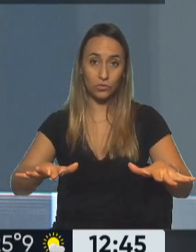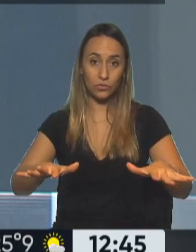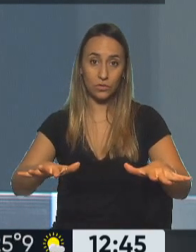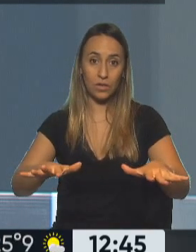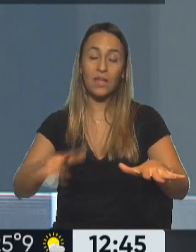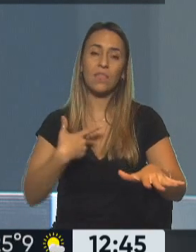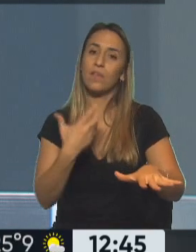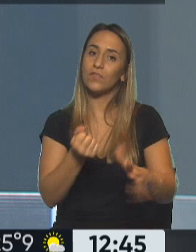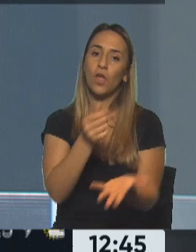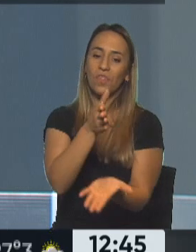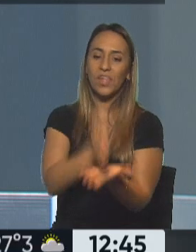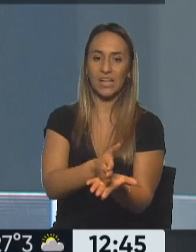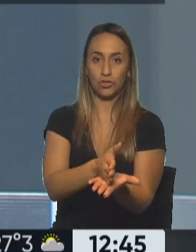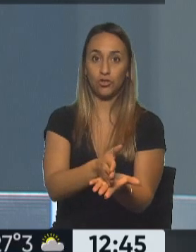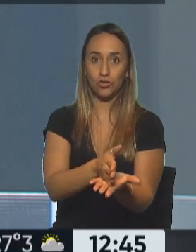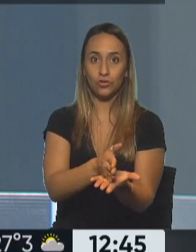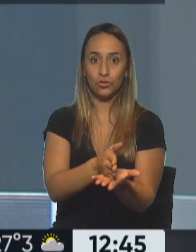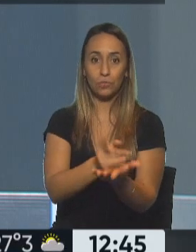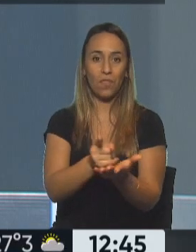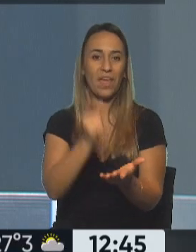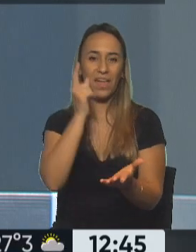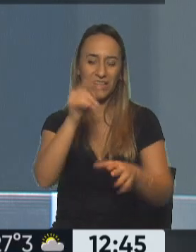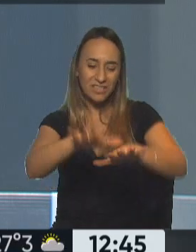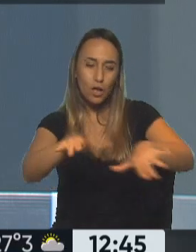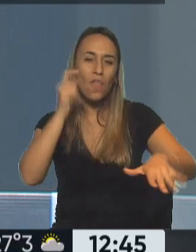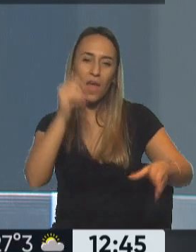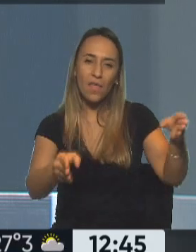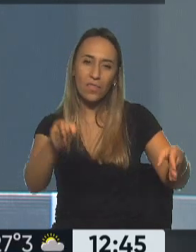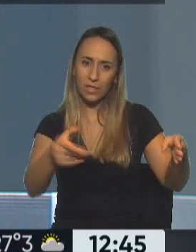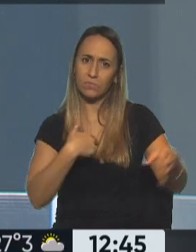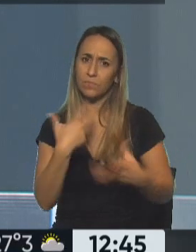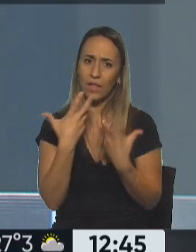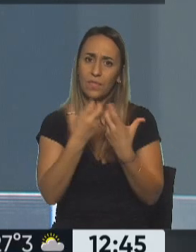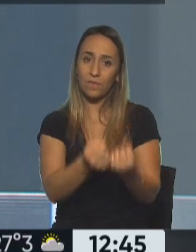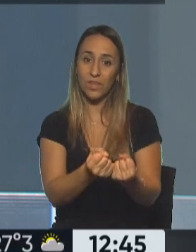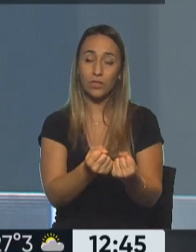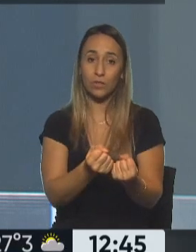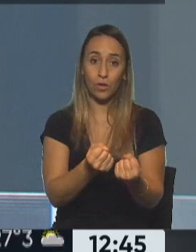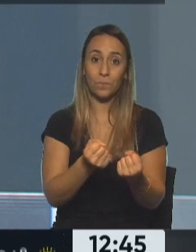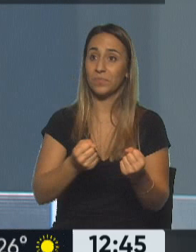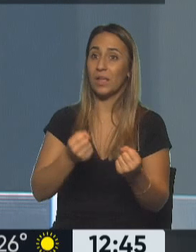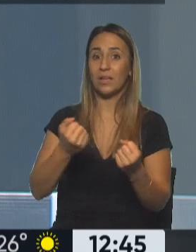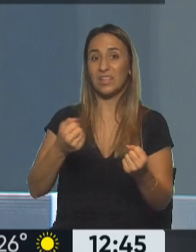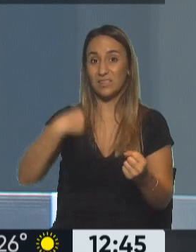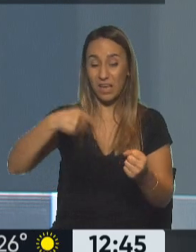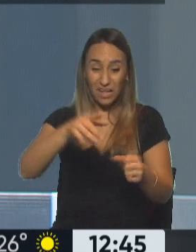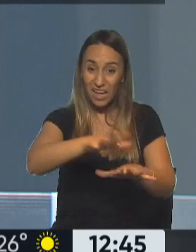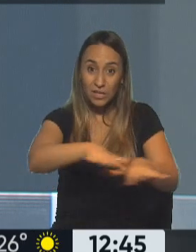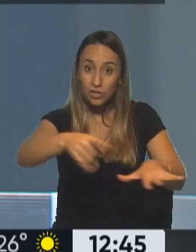los derechos, sobre todo, de esta franja etaria, que no es ni nada más ni nada menos que 1/3 de la población, y a veces nos olvidamos de